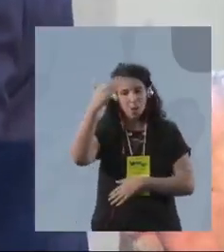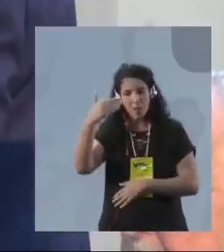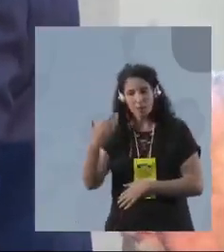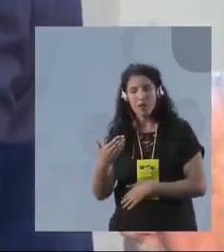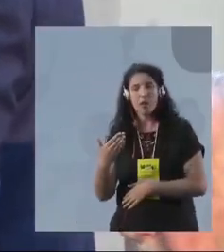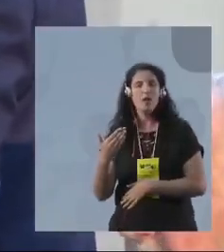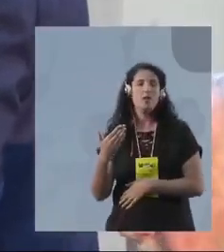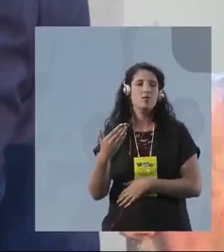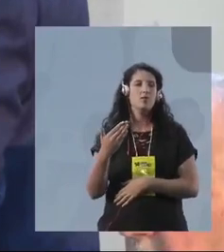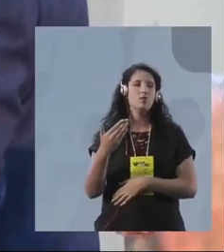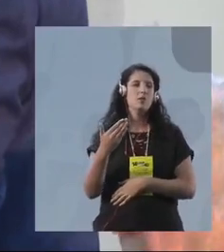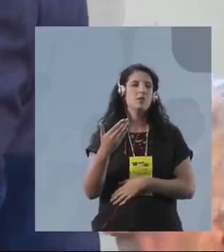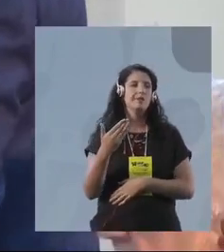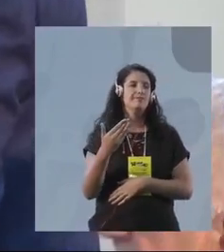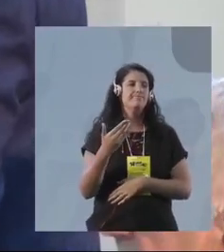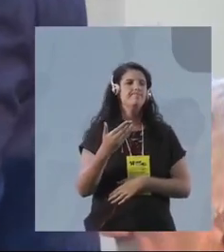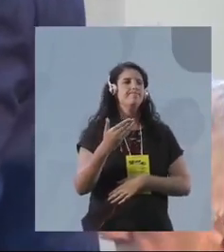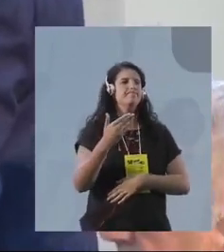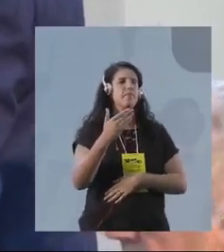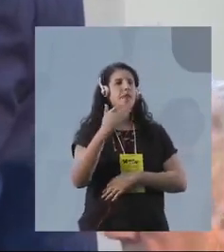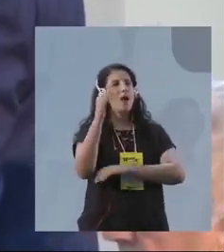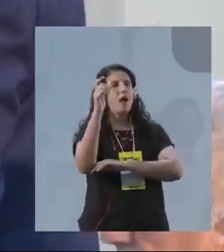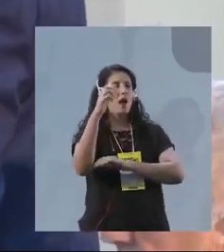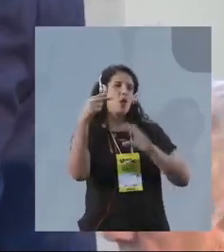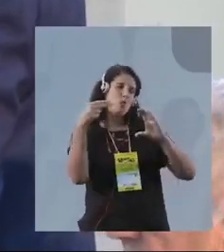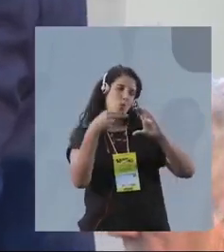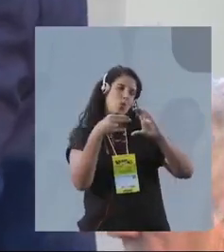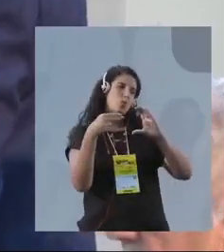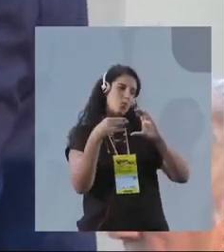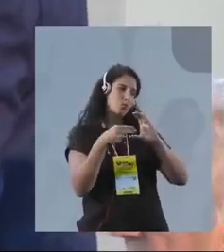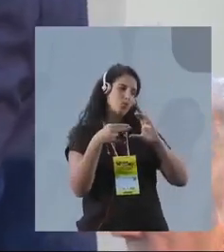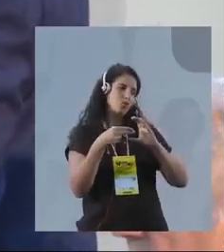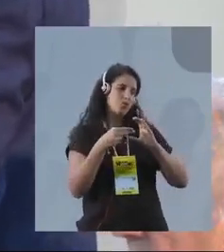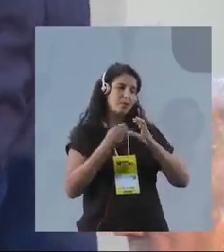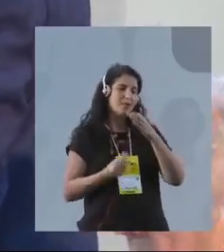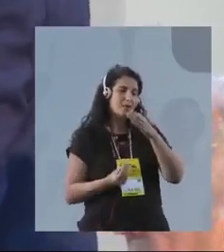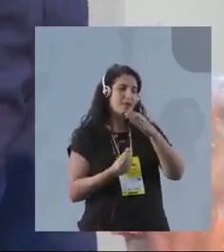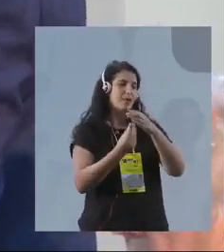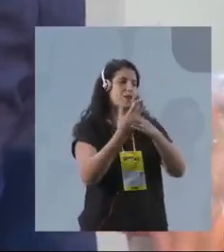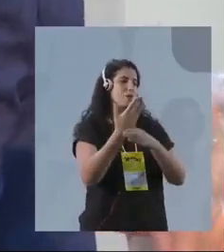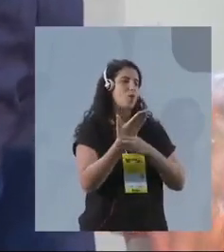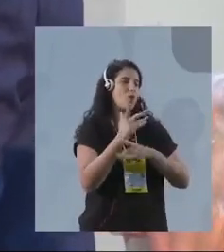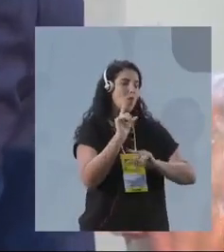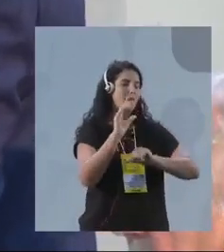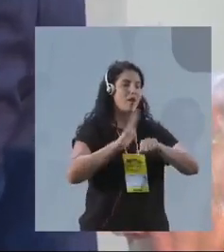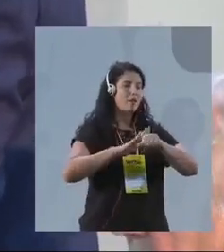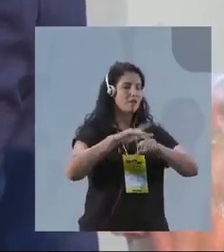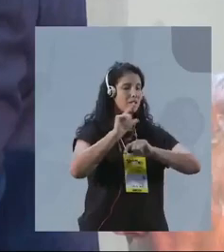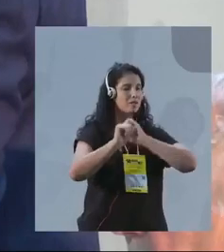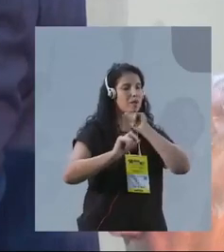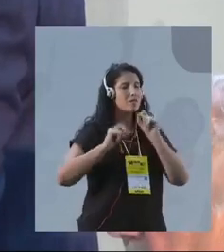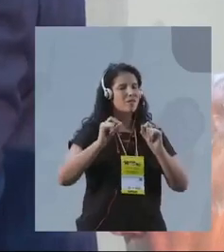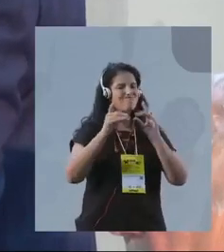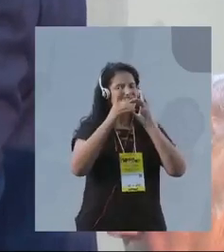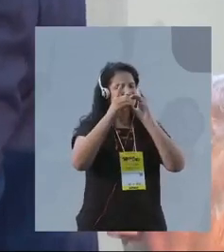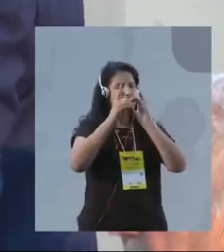la heroica CUT que nació para recuperar la democracia,